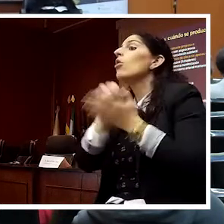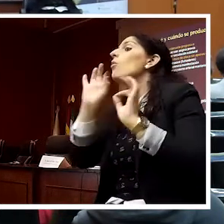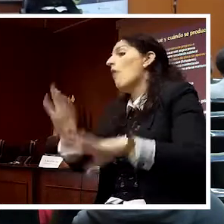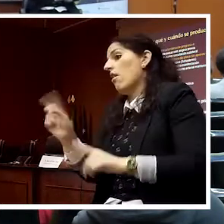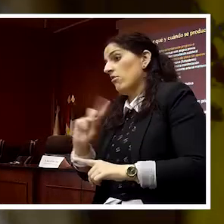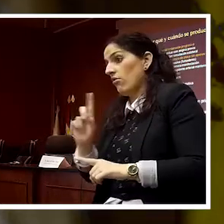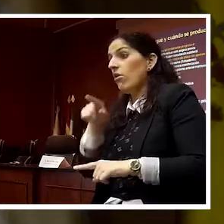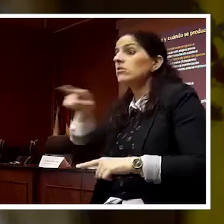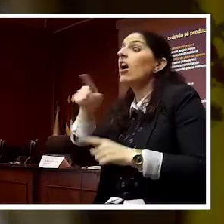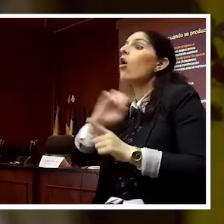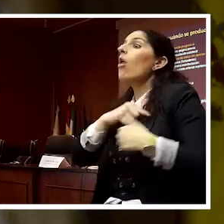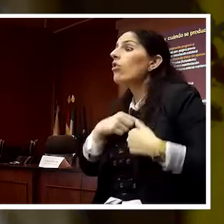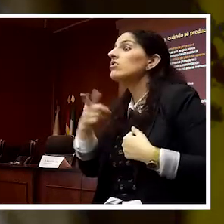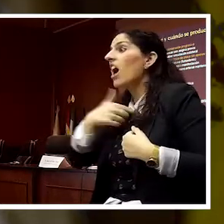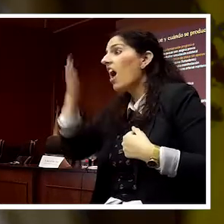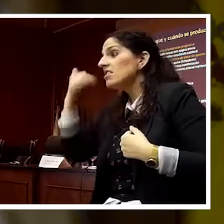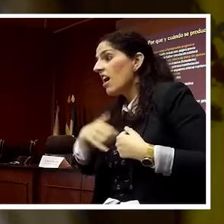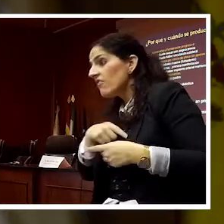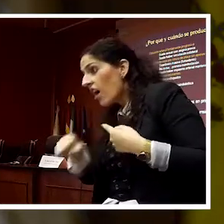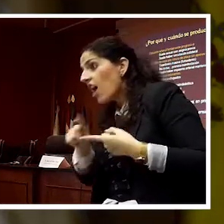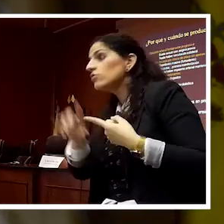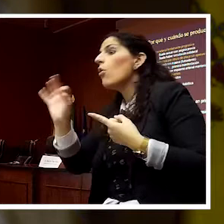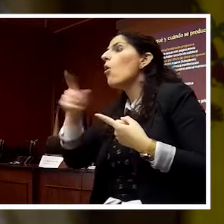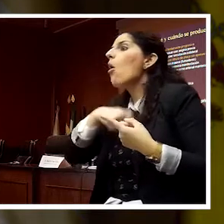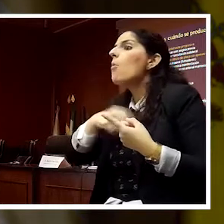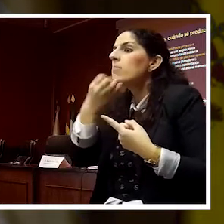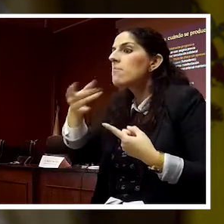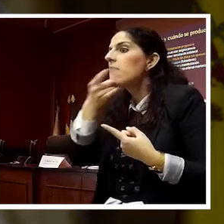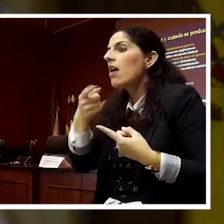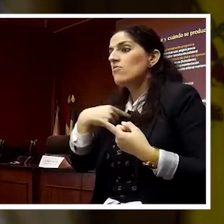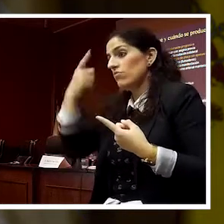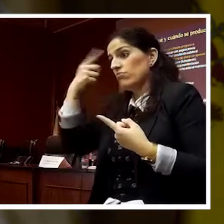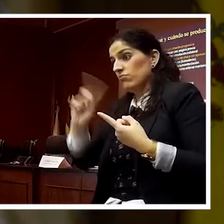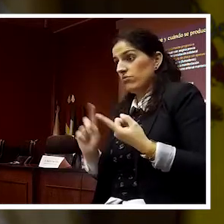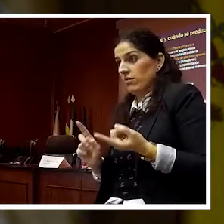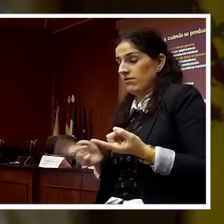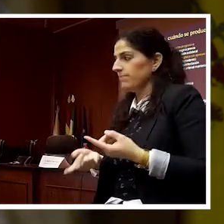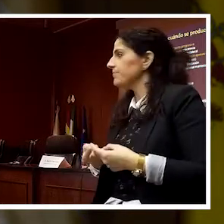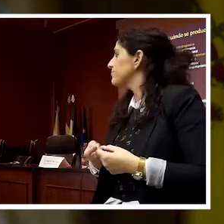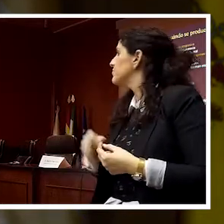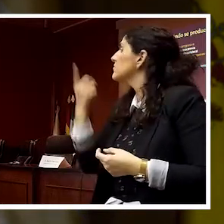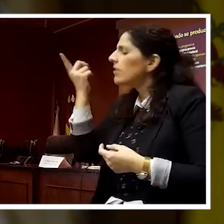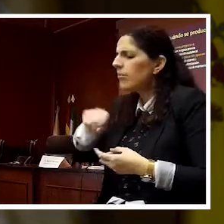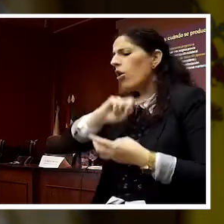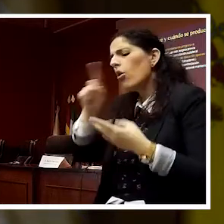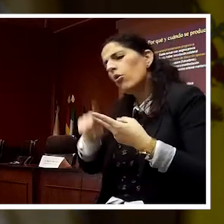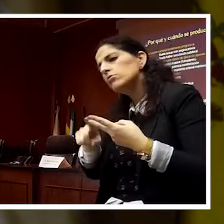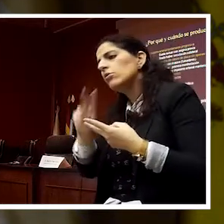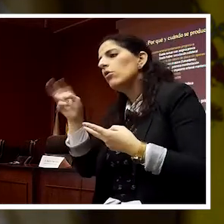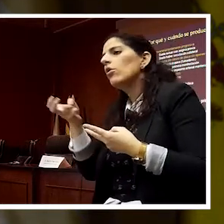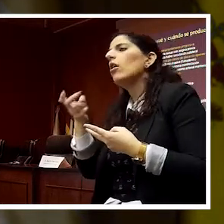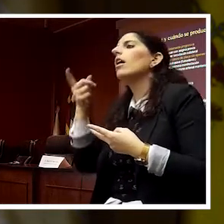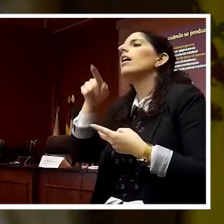ahora veremos, ¿no? Y por otro lado, la propensión existente en ese momento a que haya una tendencia